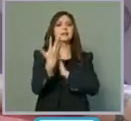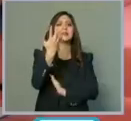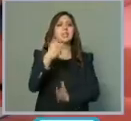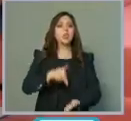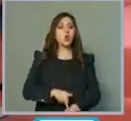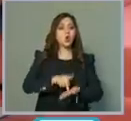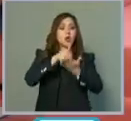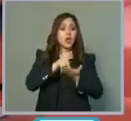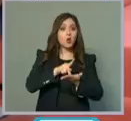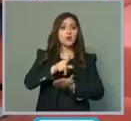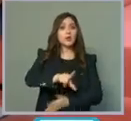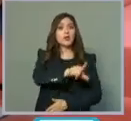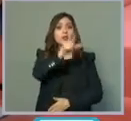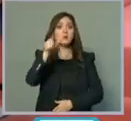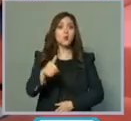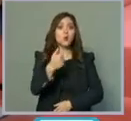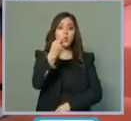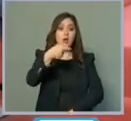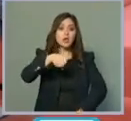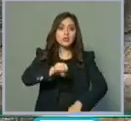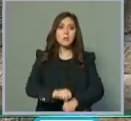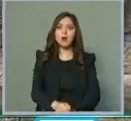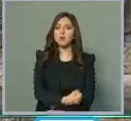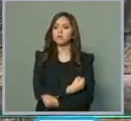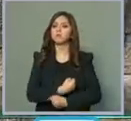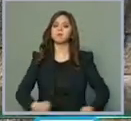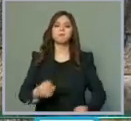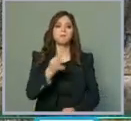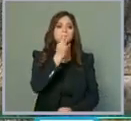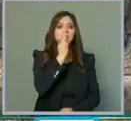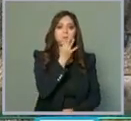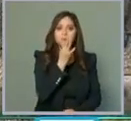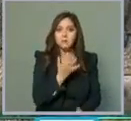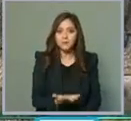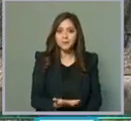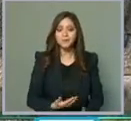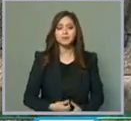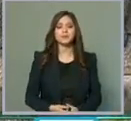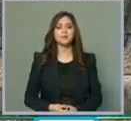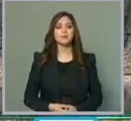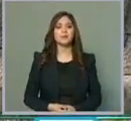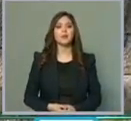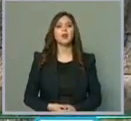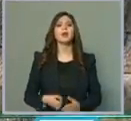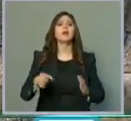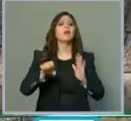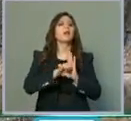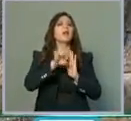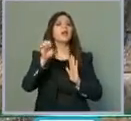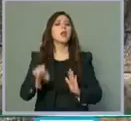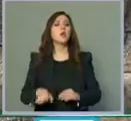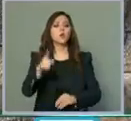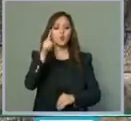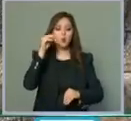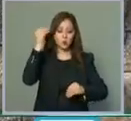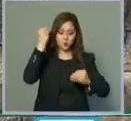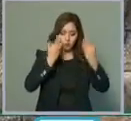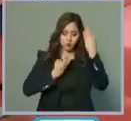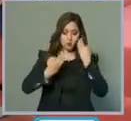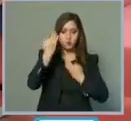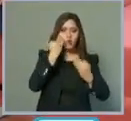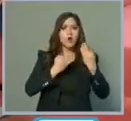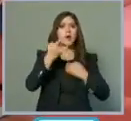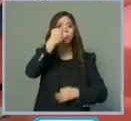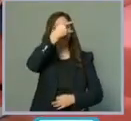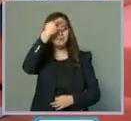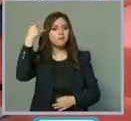semana, bolas, agarras 3. Oye, pero es que es súper difícil. Te preparas para ponerte el traje de baño, Exacto. para irte con los niños,